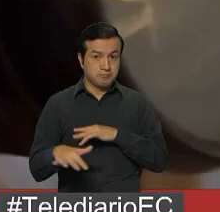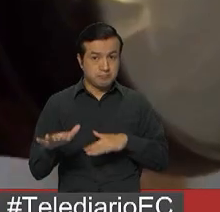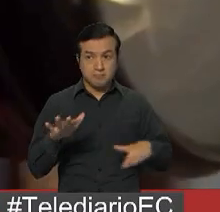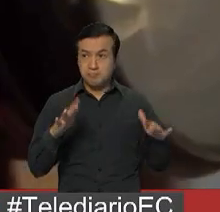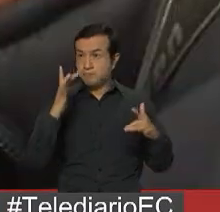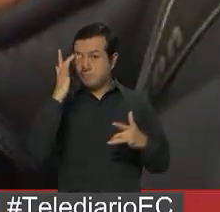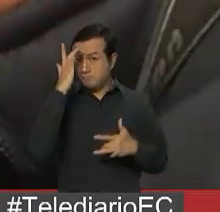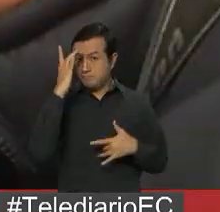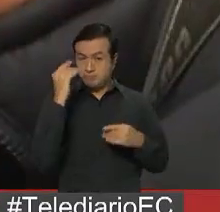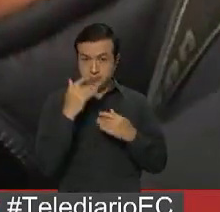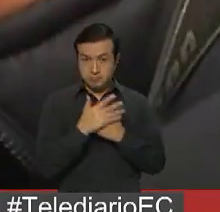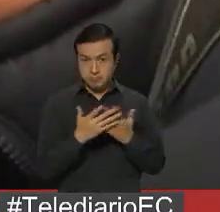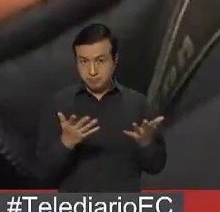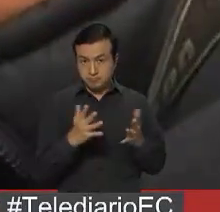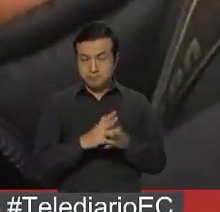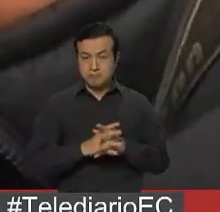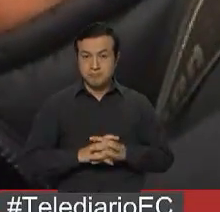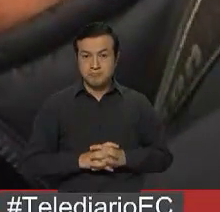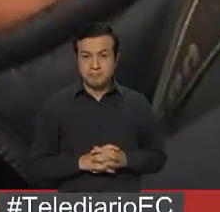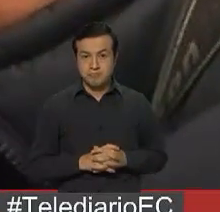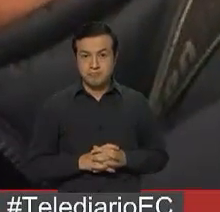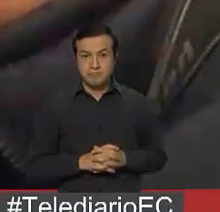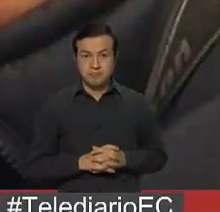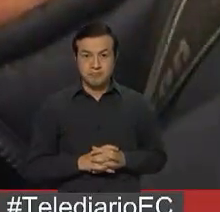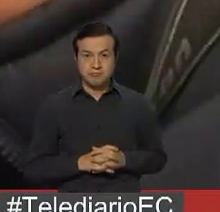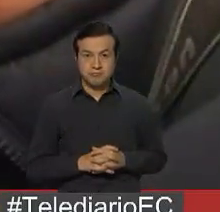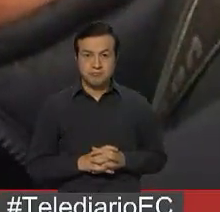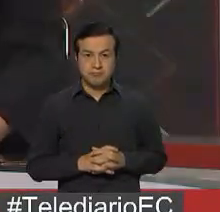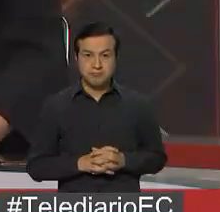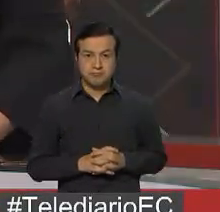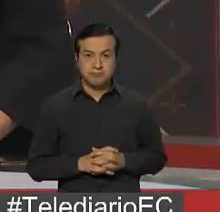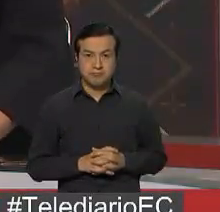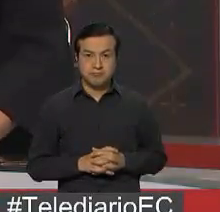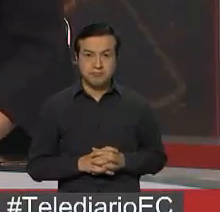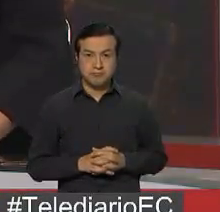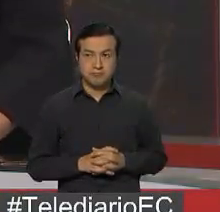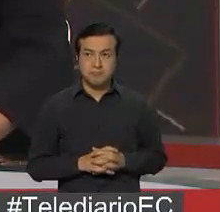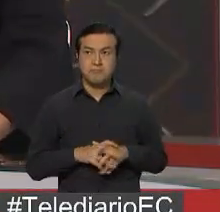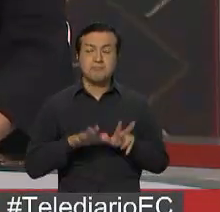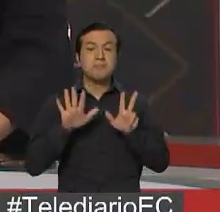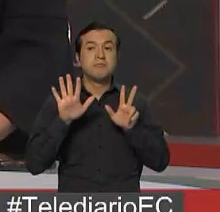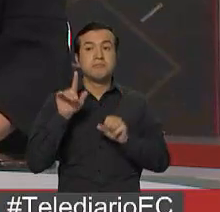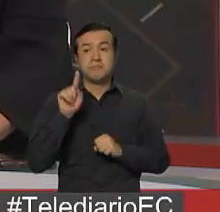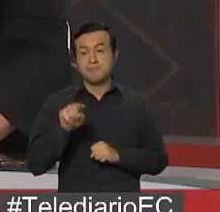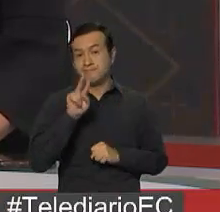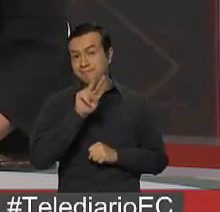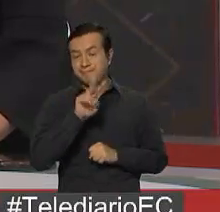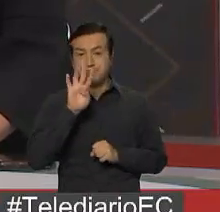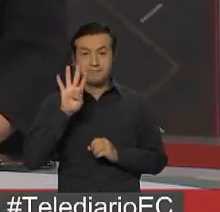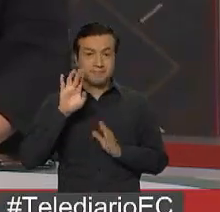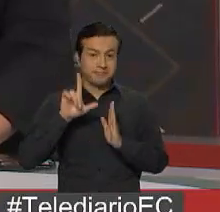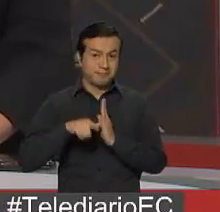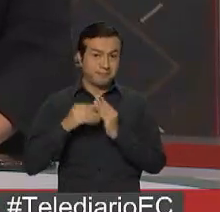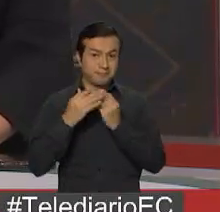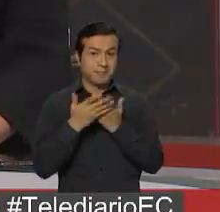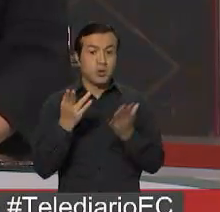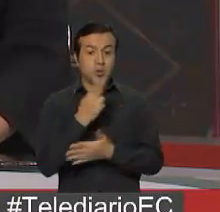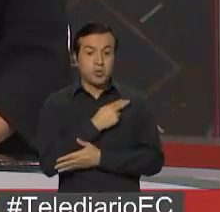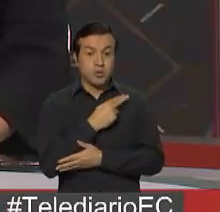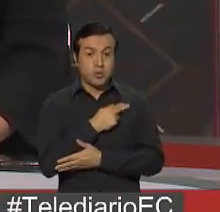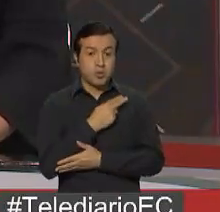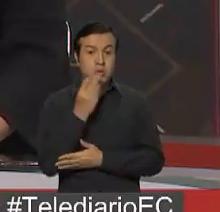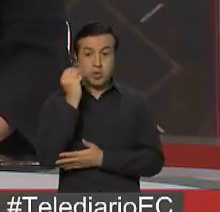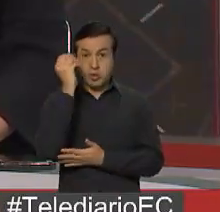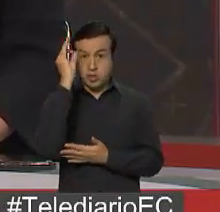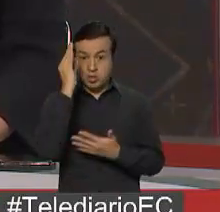coronavirus carlos en tales medios públicos 8 de la mañana con 24 minutos y las universidades que